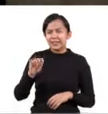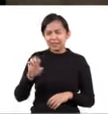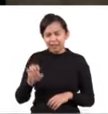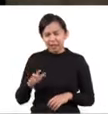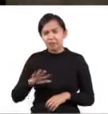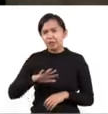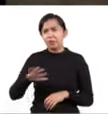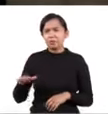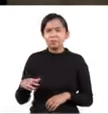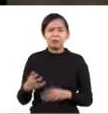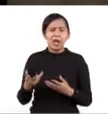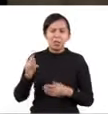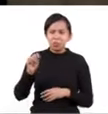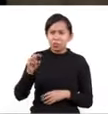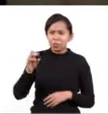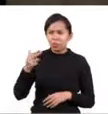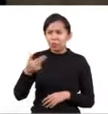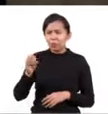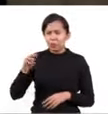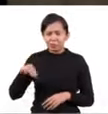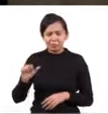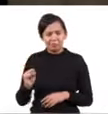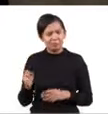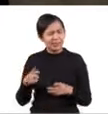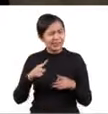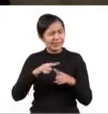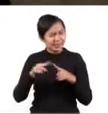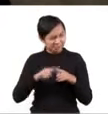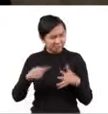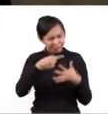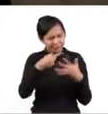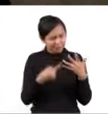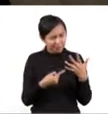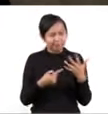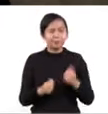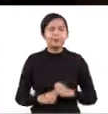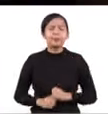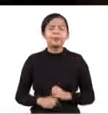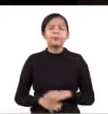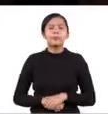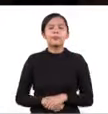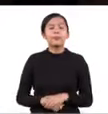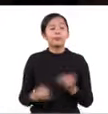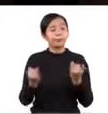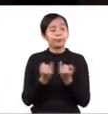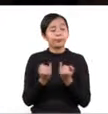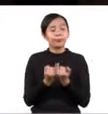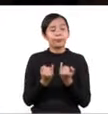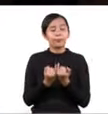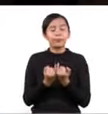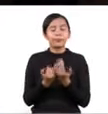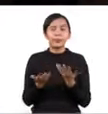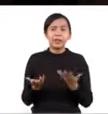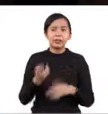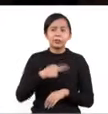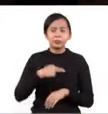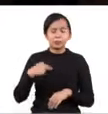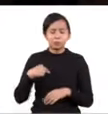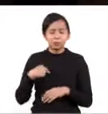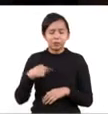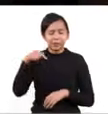Grass, Thomas Mann y otros. Es un momento también en el que pensamos